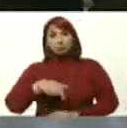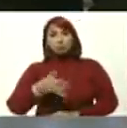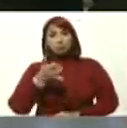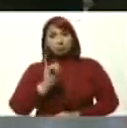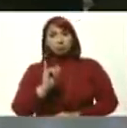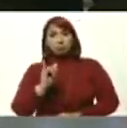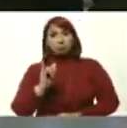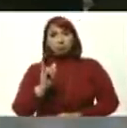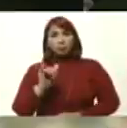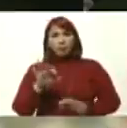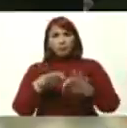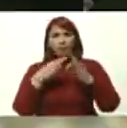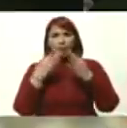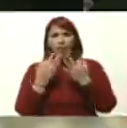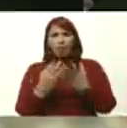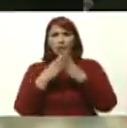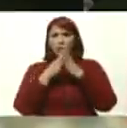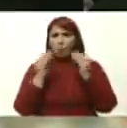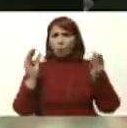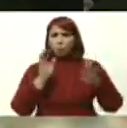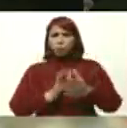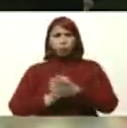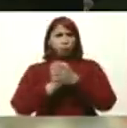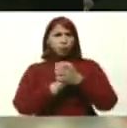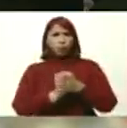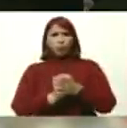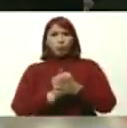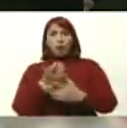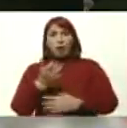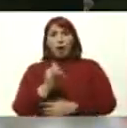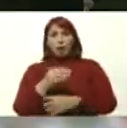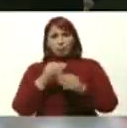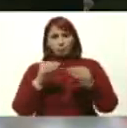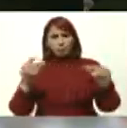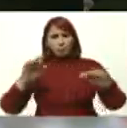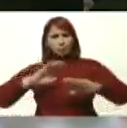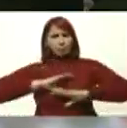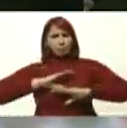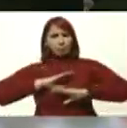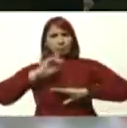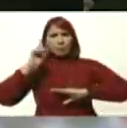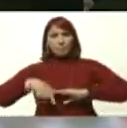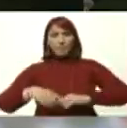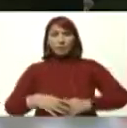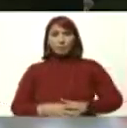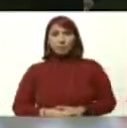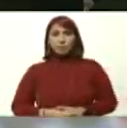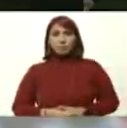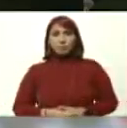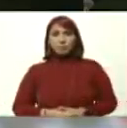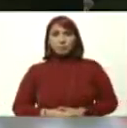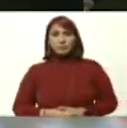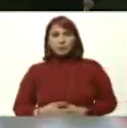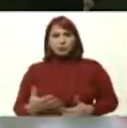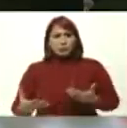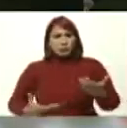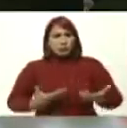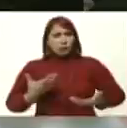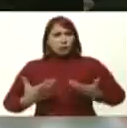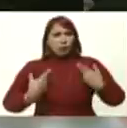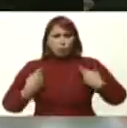seres queridos, sus familias, sus amistades, aquí está su tierra, aquí está ese candor